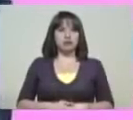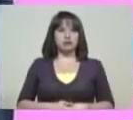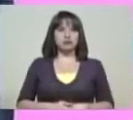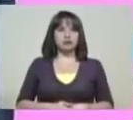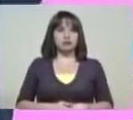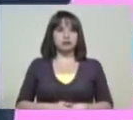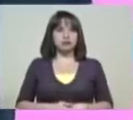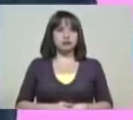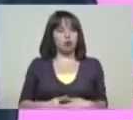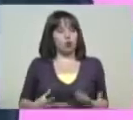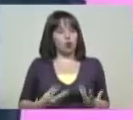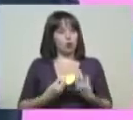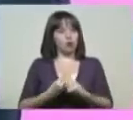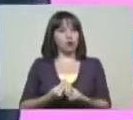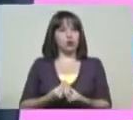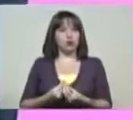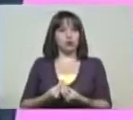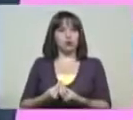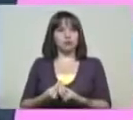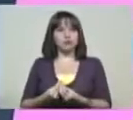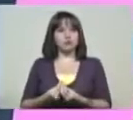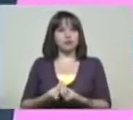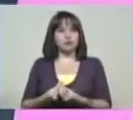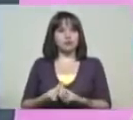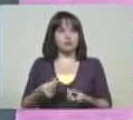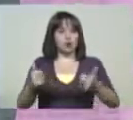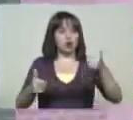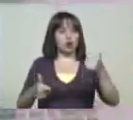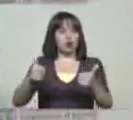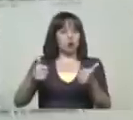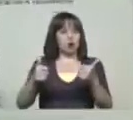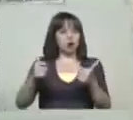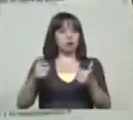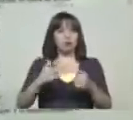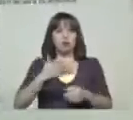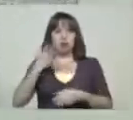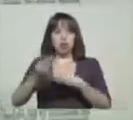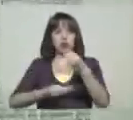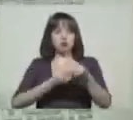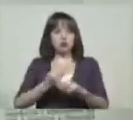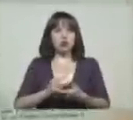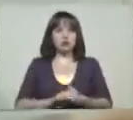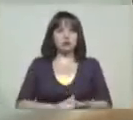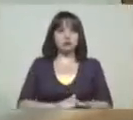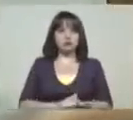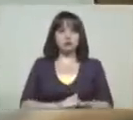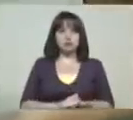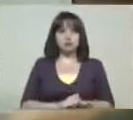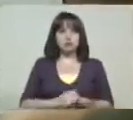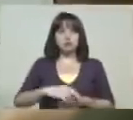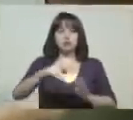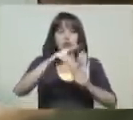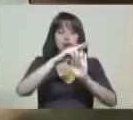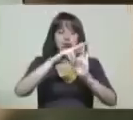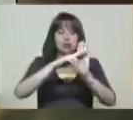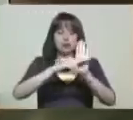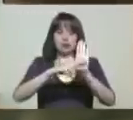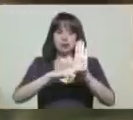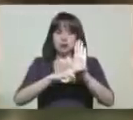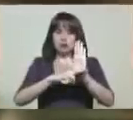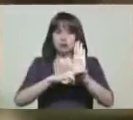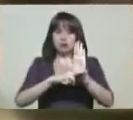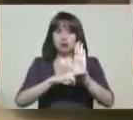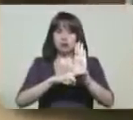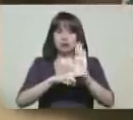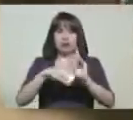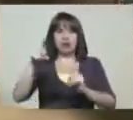Y busquemos cuál es útil para este momento. En el marco de los principios, siempre, de los principios.